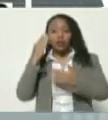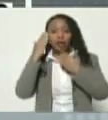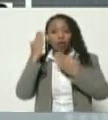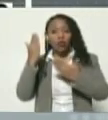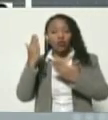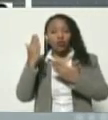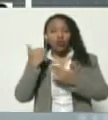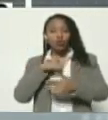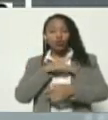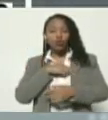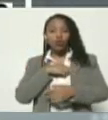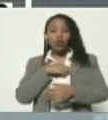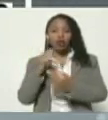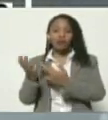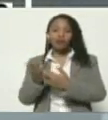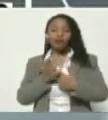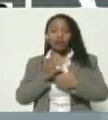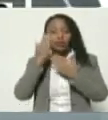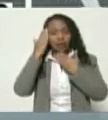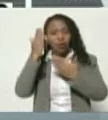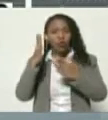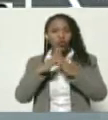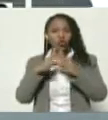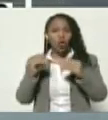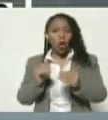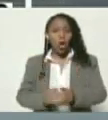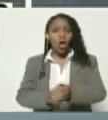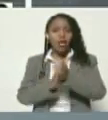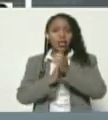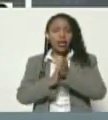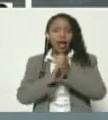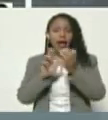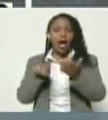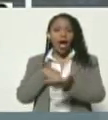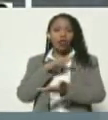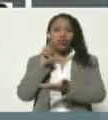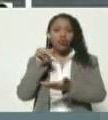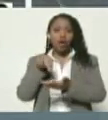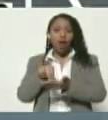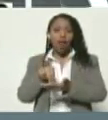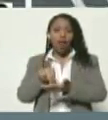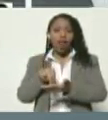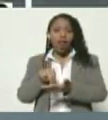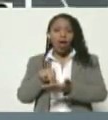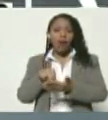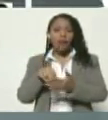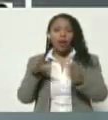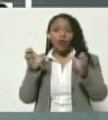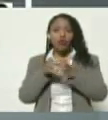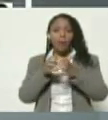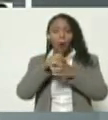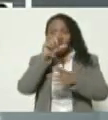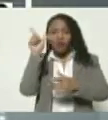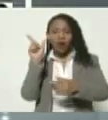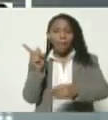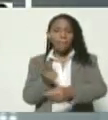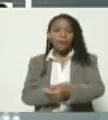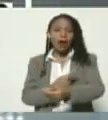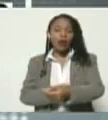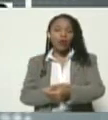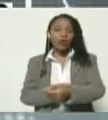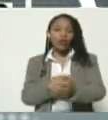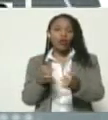recibido. He recibido saludos de todos los líderes nacionales, de los partidos hermanos del Gran Polo